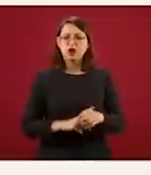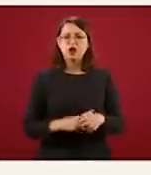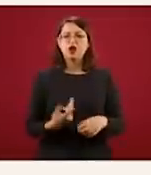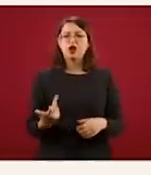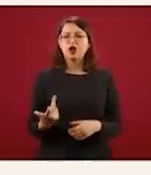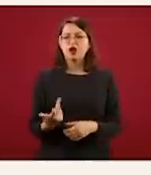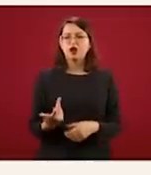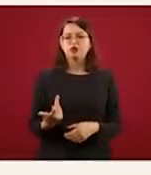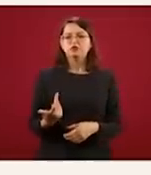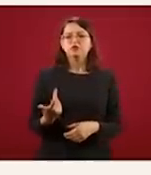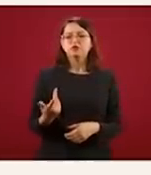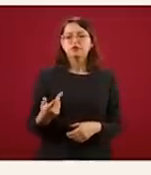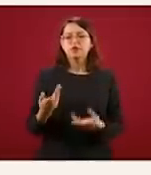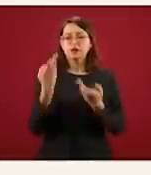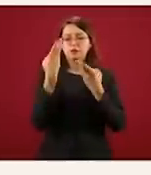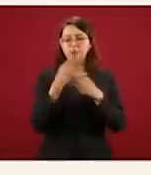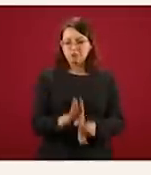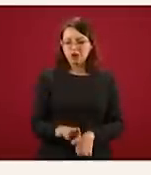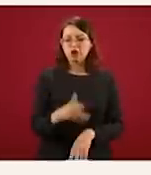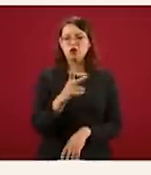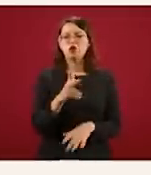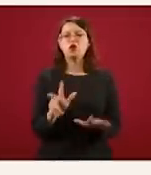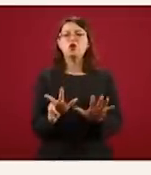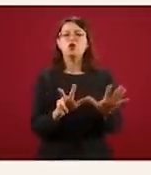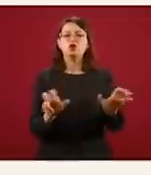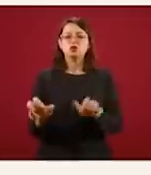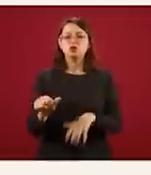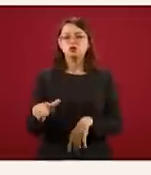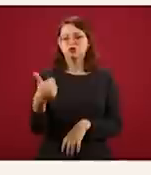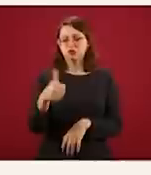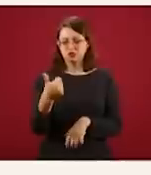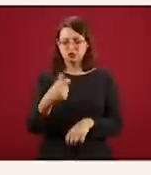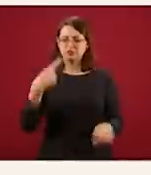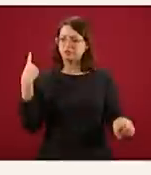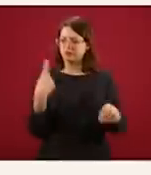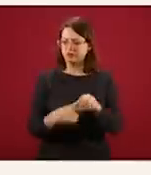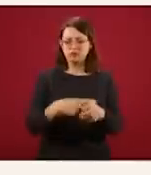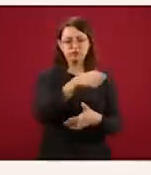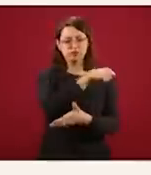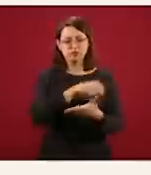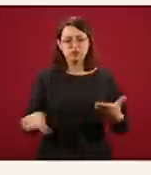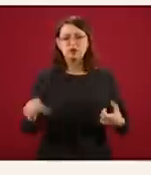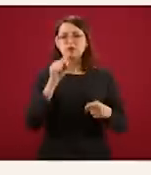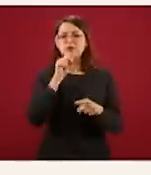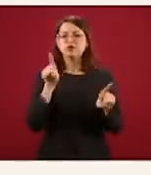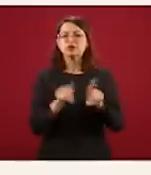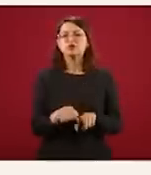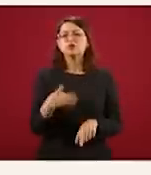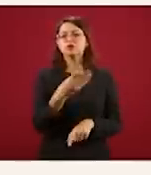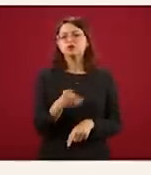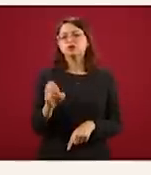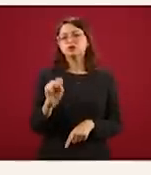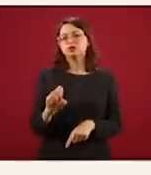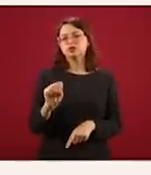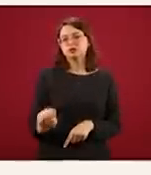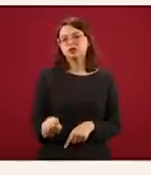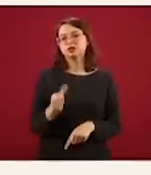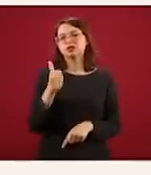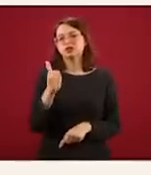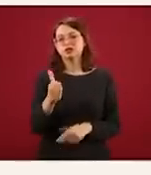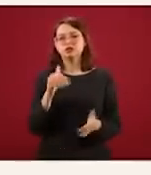466 millones de pesos y 28 mil dólares montos bloqueados, 21